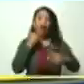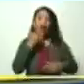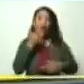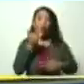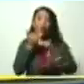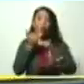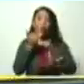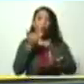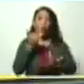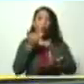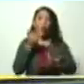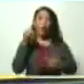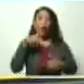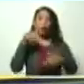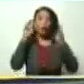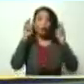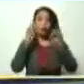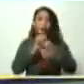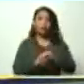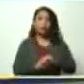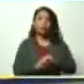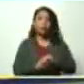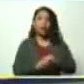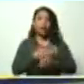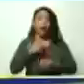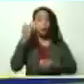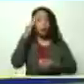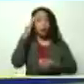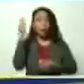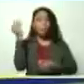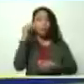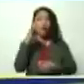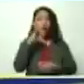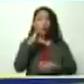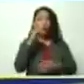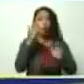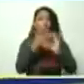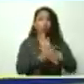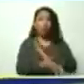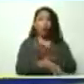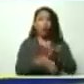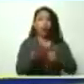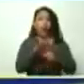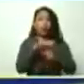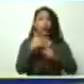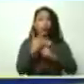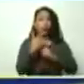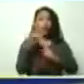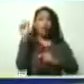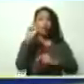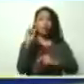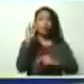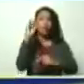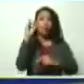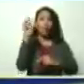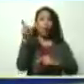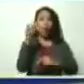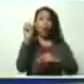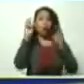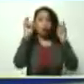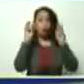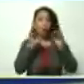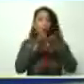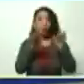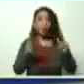estimación con respecto a esto quisiera conocer mayores detalles sobre la situación de CIRGO en el marco de la mesa de